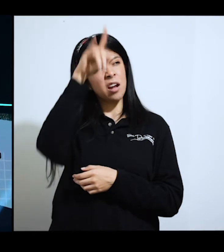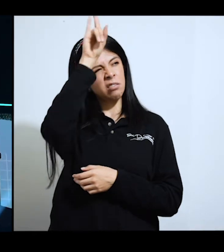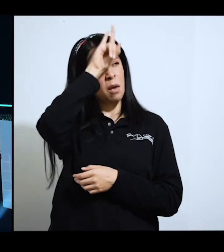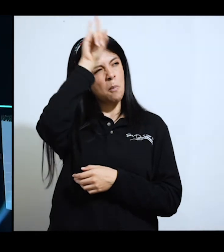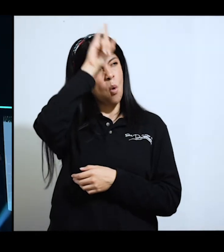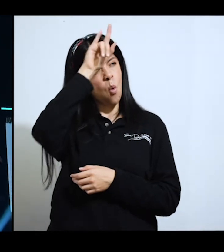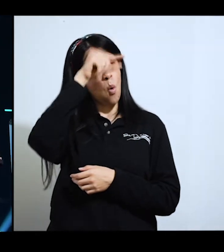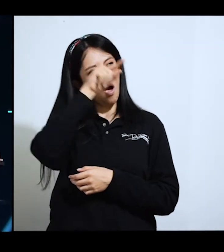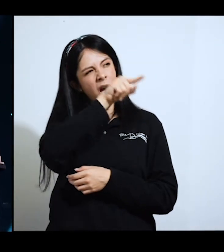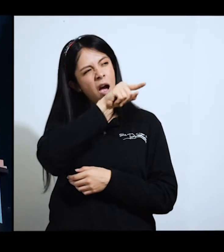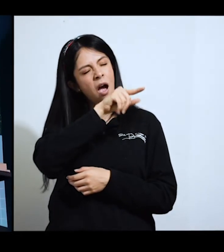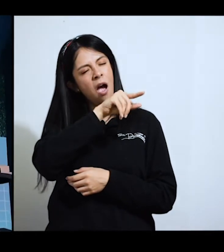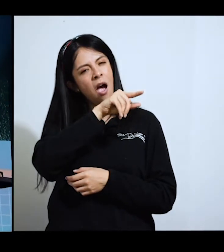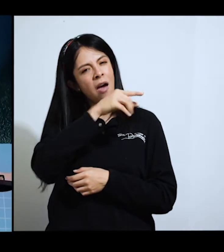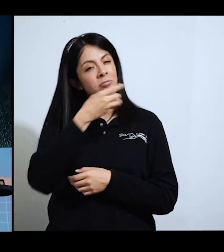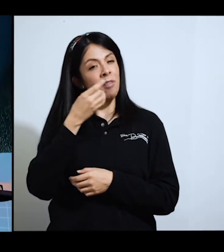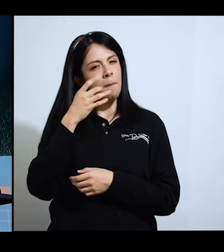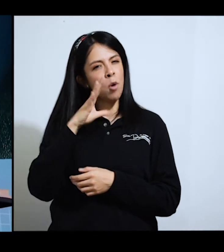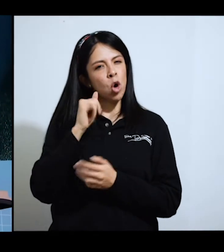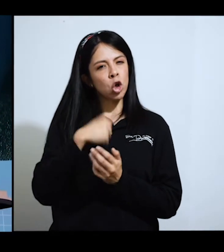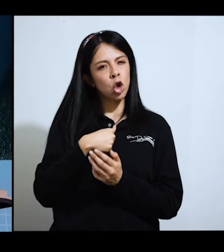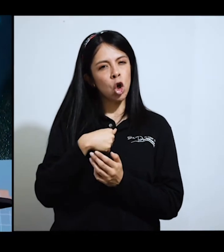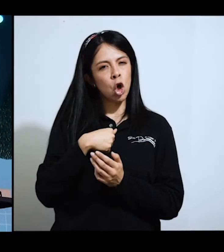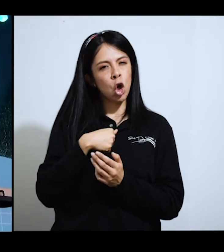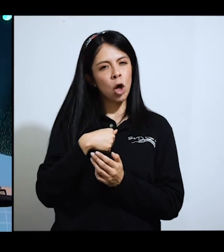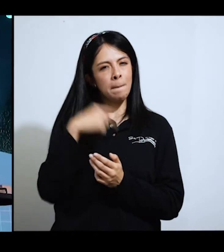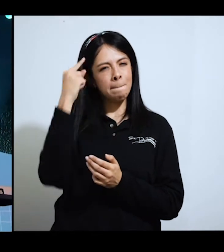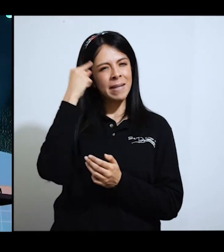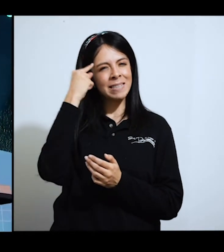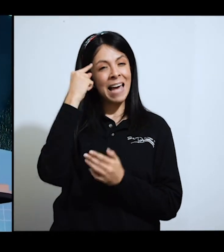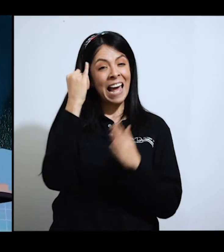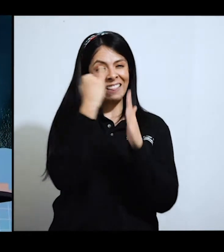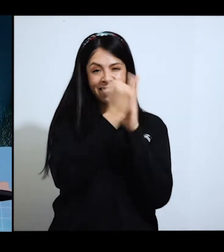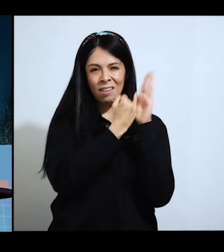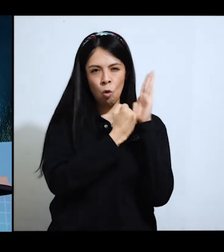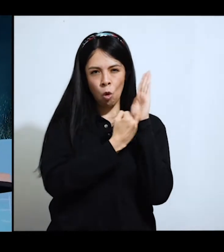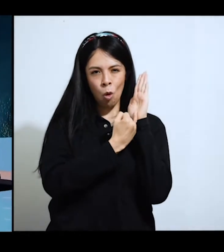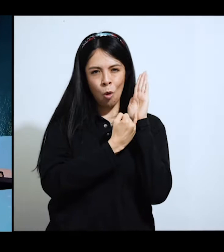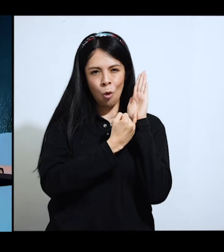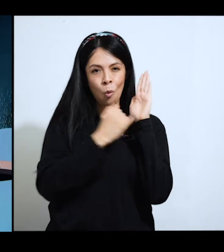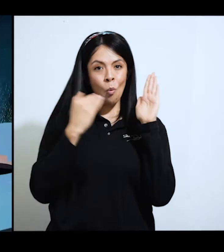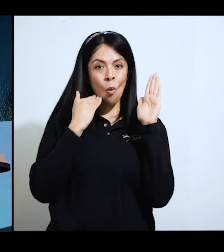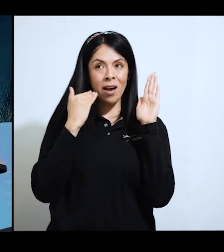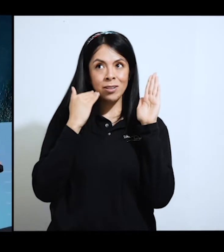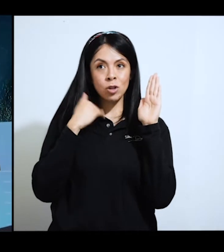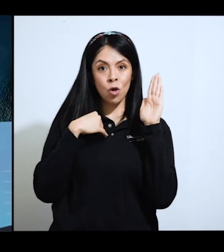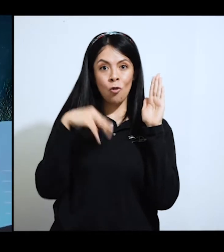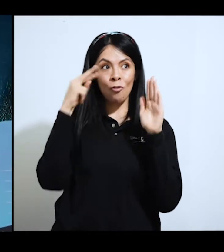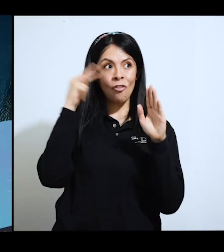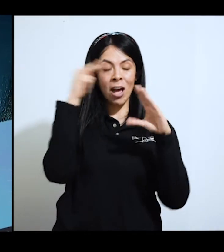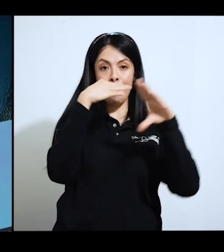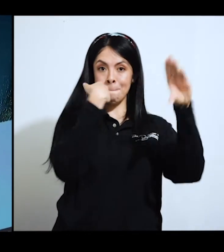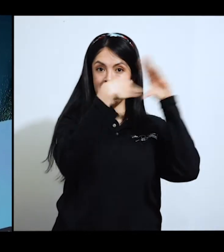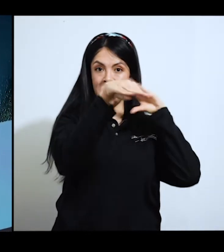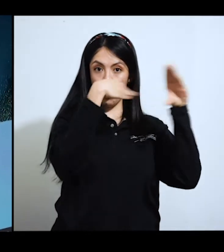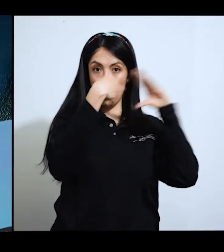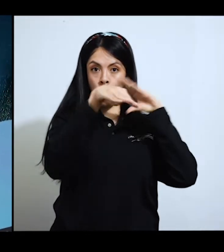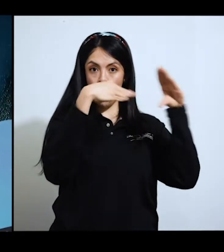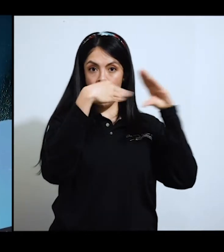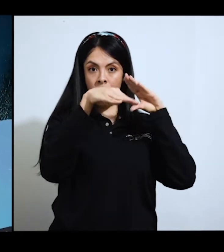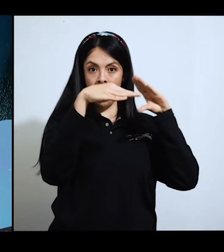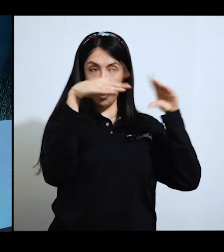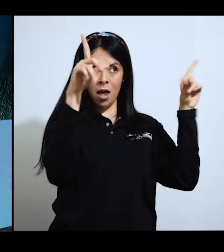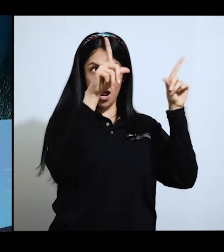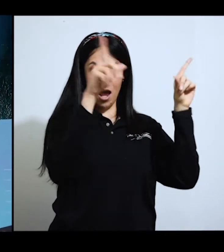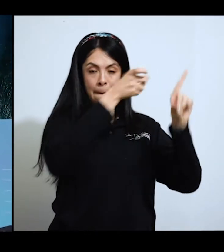es porque cuando piensan en los demonios, piensan en las imágenes que nos mostraron en